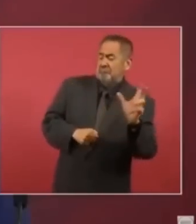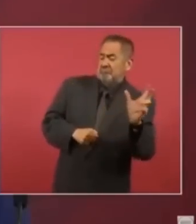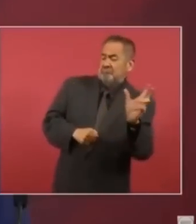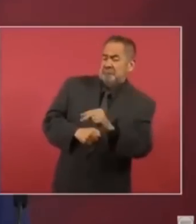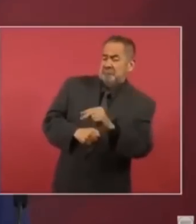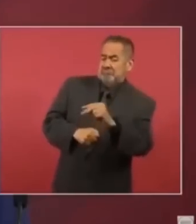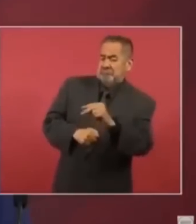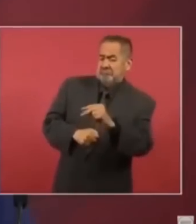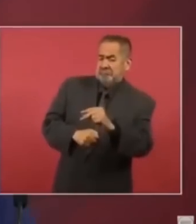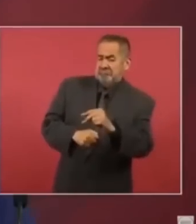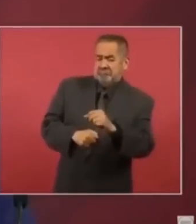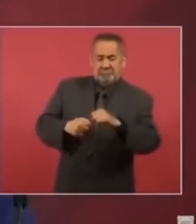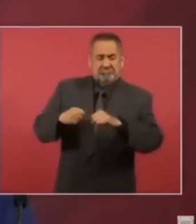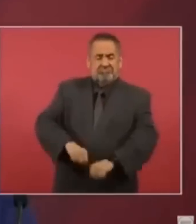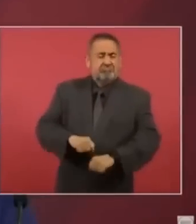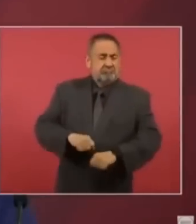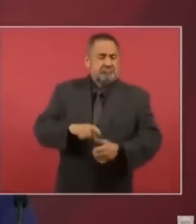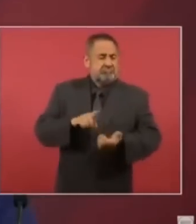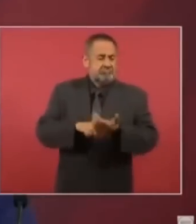y de autoritarismo,